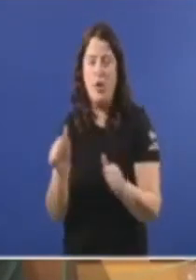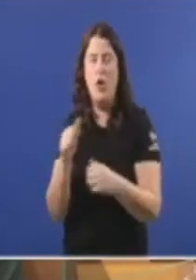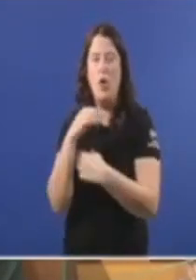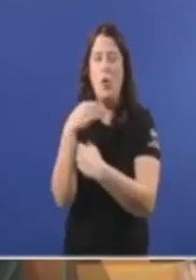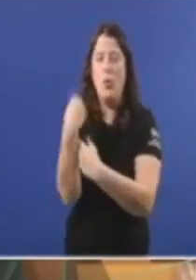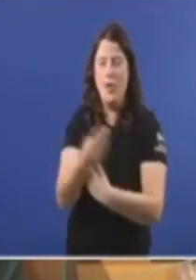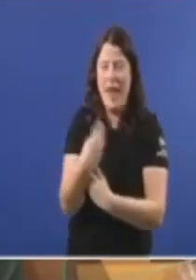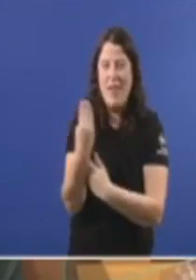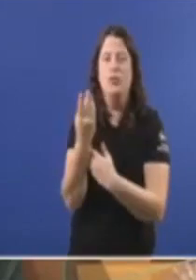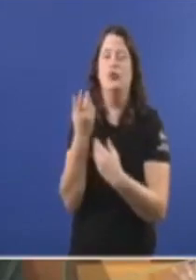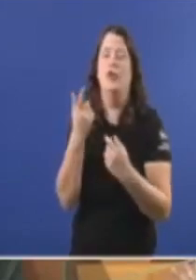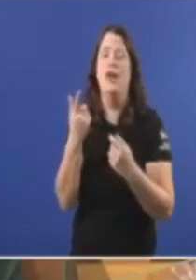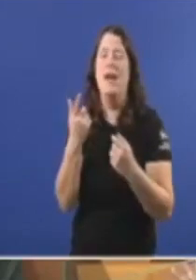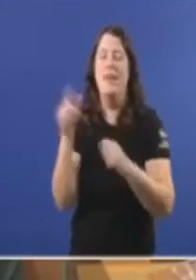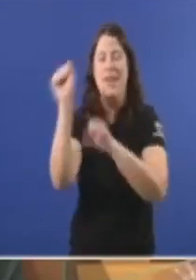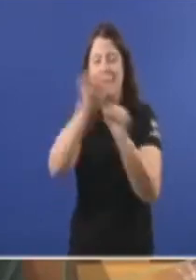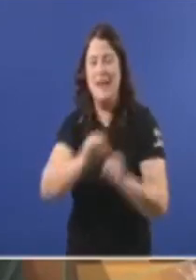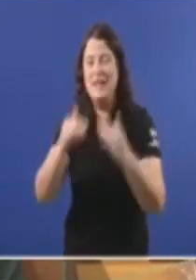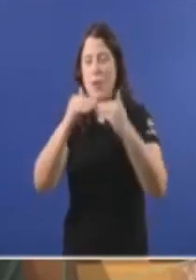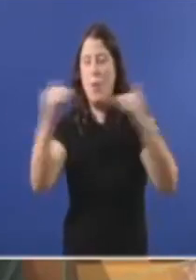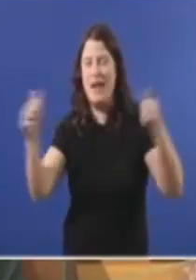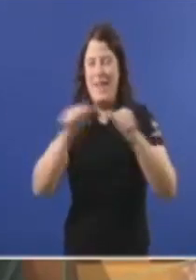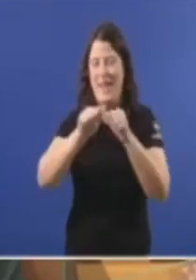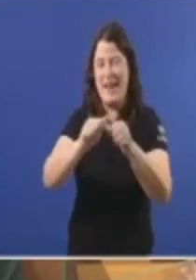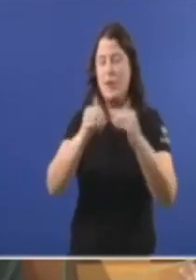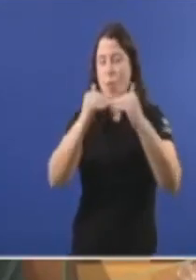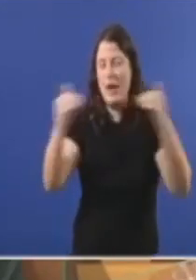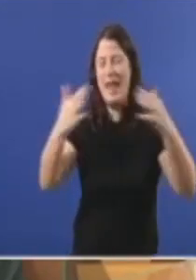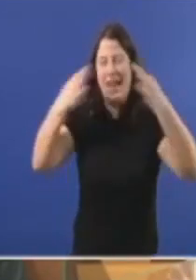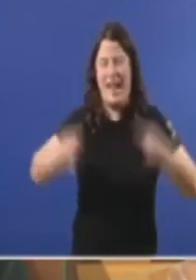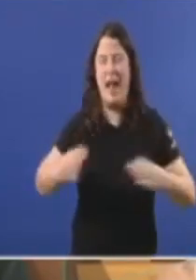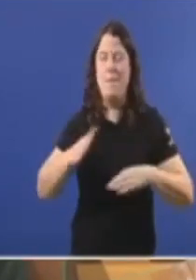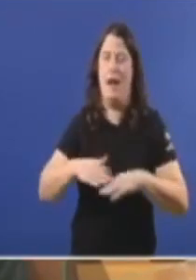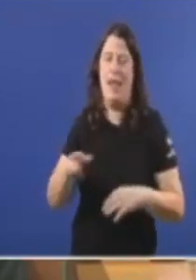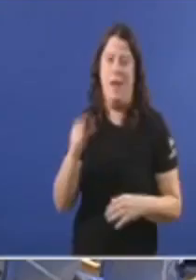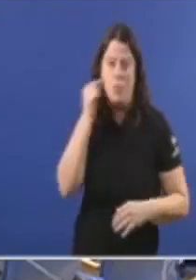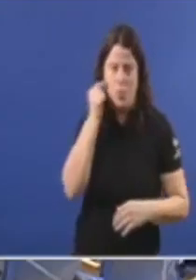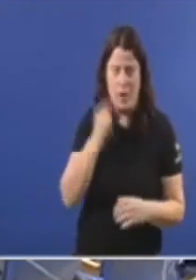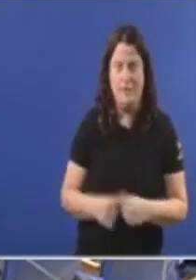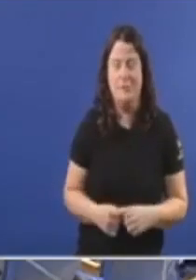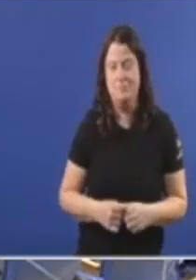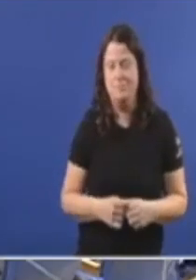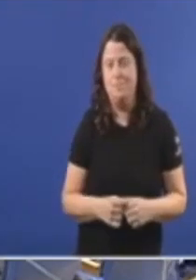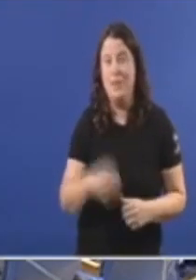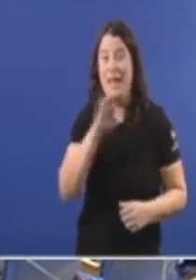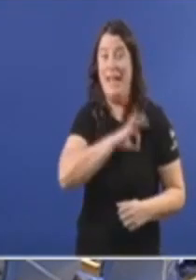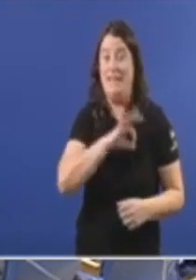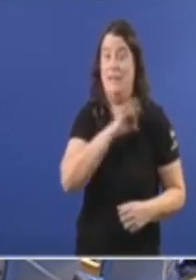da igualdade de xénero, dunha igualdade real para as mulleres. Señor Feijóo,